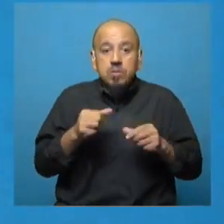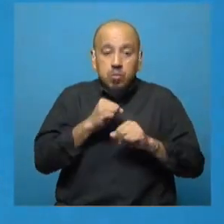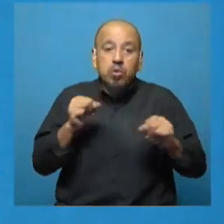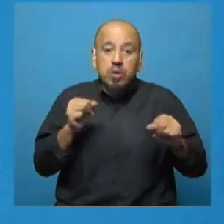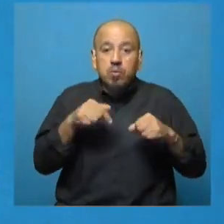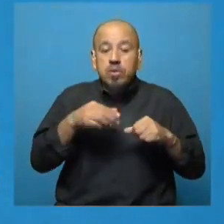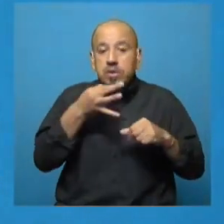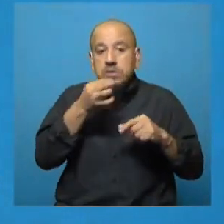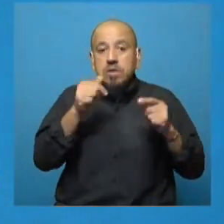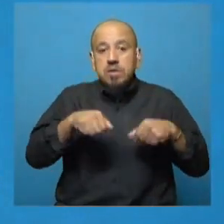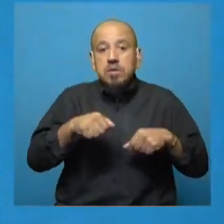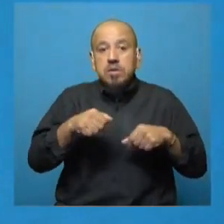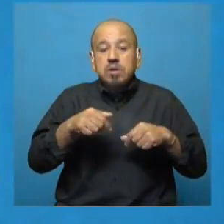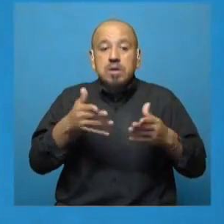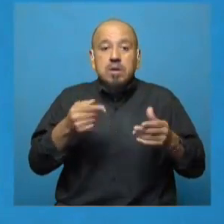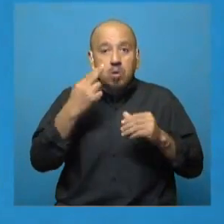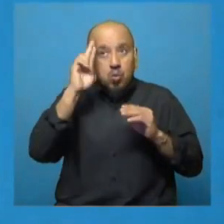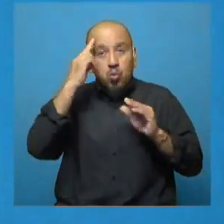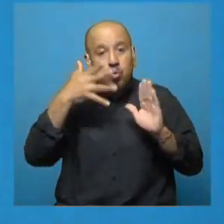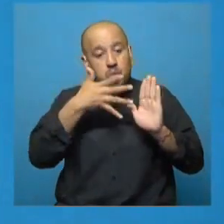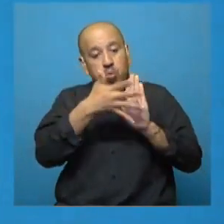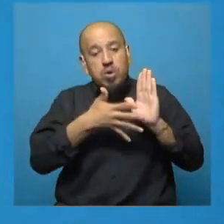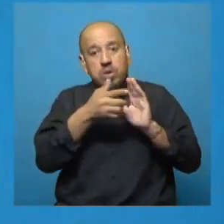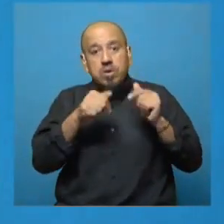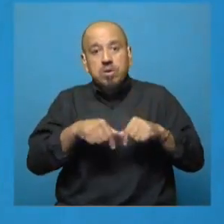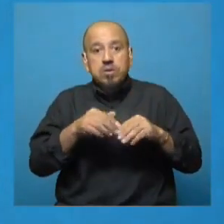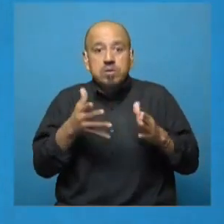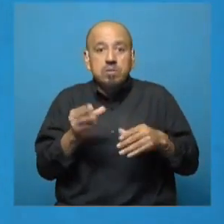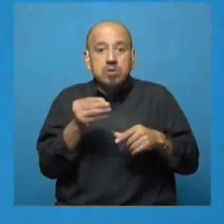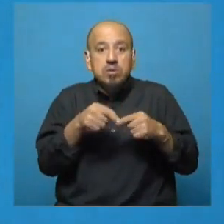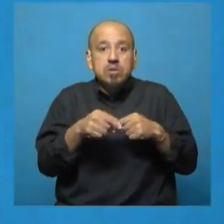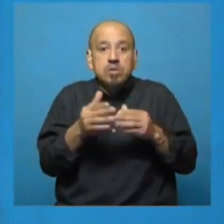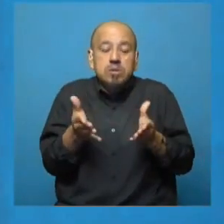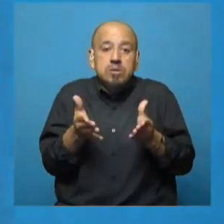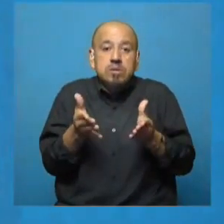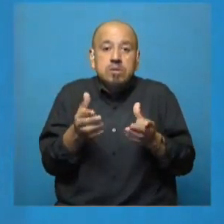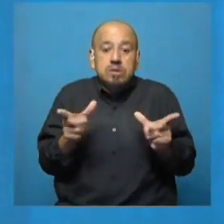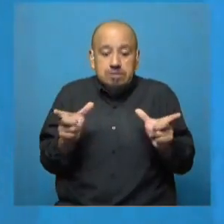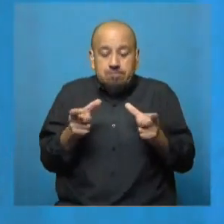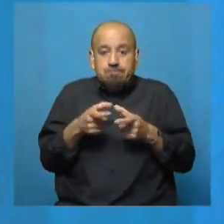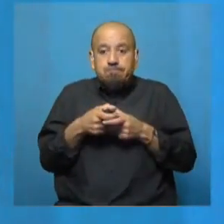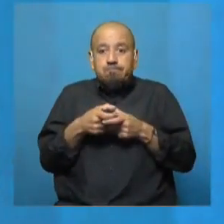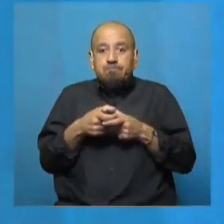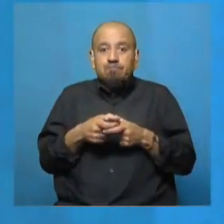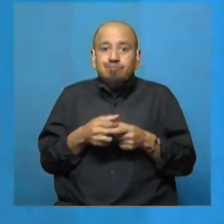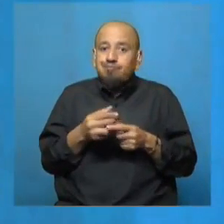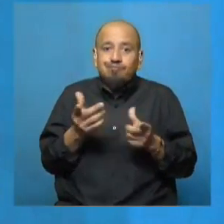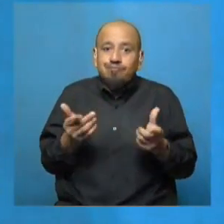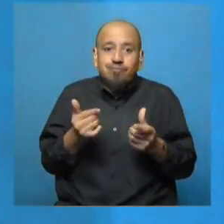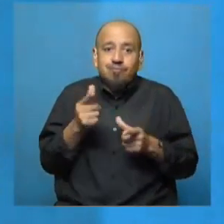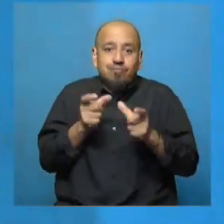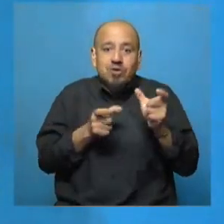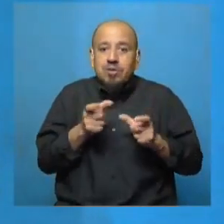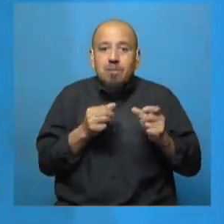decir que tiene las desventajas de que es un medio no para la actuación para todo que es un medio que tiene la limitación de la cantidad de personas que somos